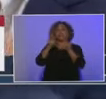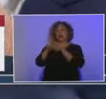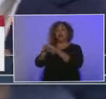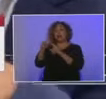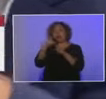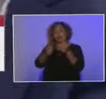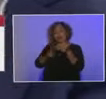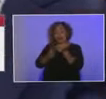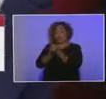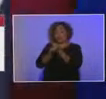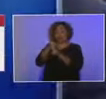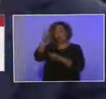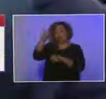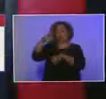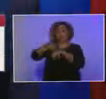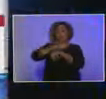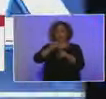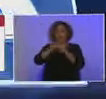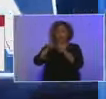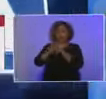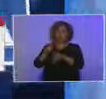la isla de Puerto Rico.